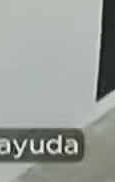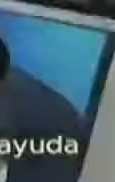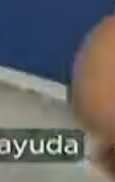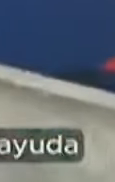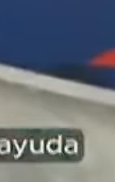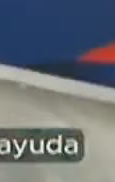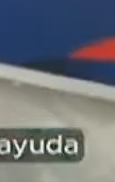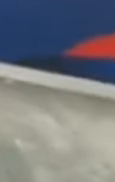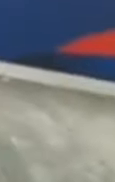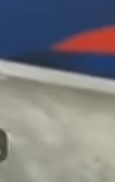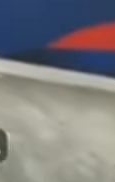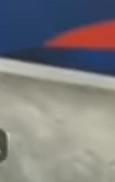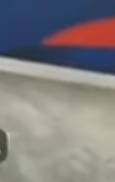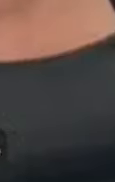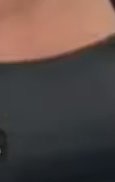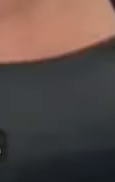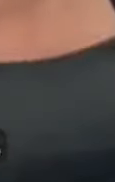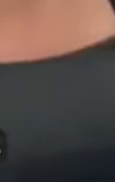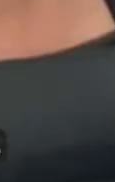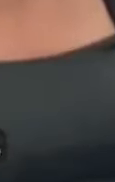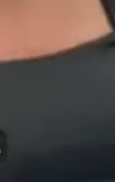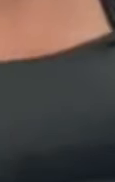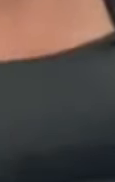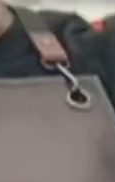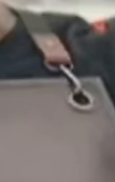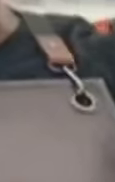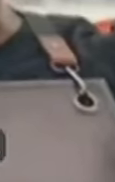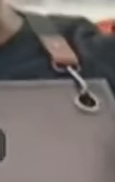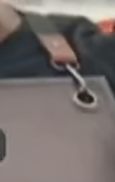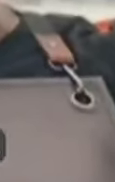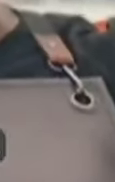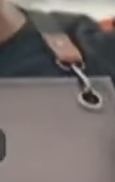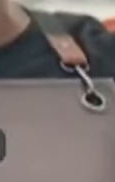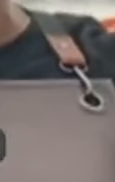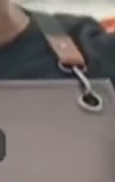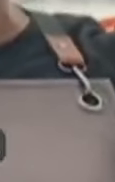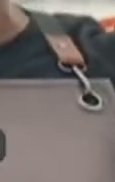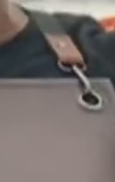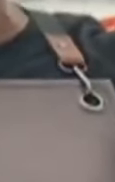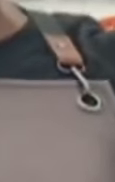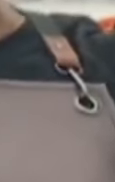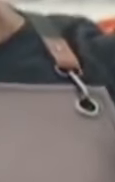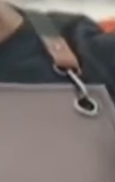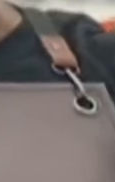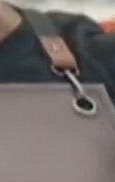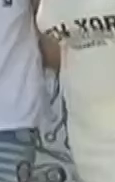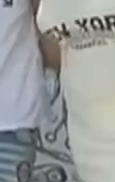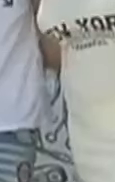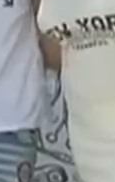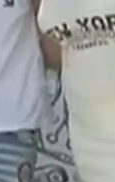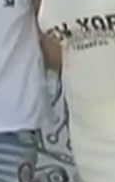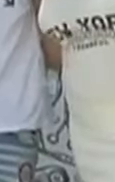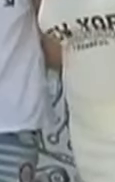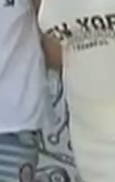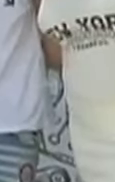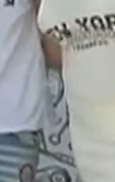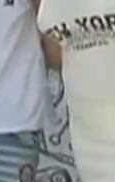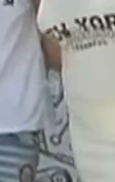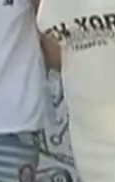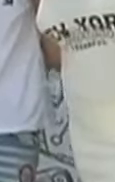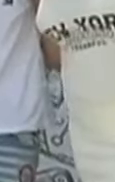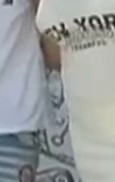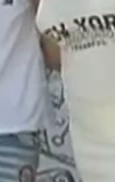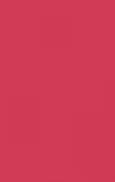Presidente pasó, él le pidió la ayuda y de una vez se le cumplió. Y ahí estuvo mi esperanza, en la calle.